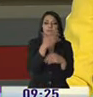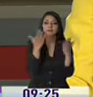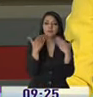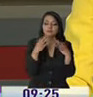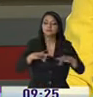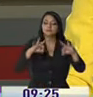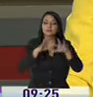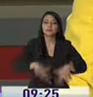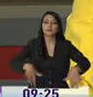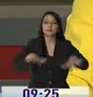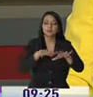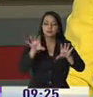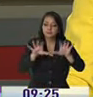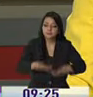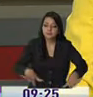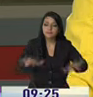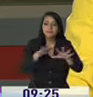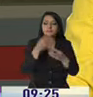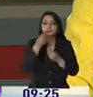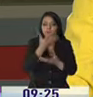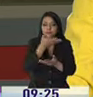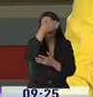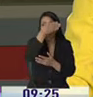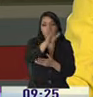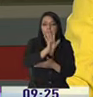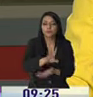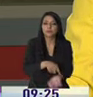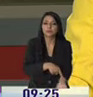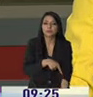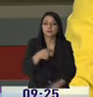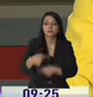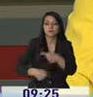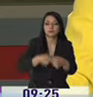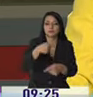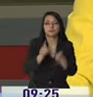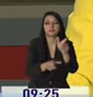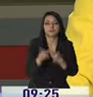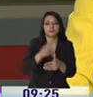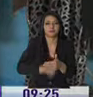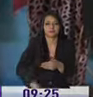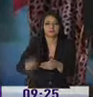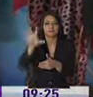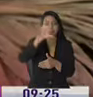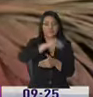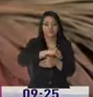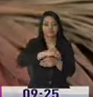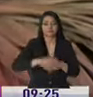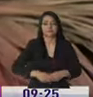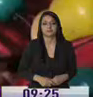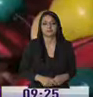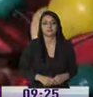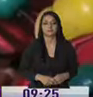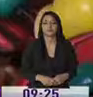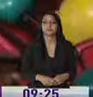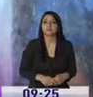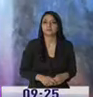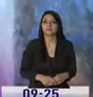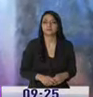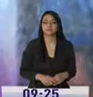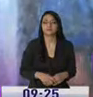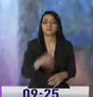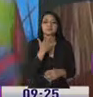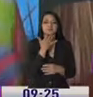que alberga piezas de información sobre las costumbres y tradiciones de los afrodescendientes. Todo el colorido, El